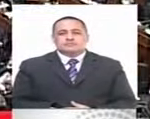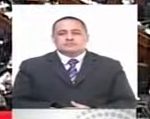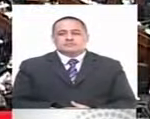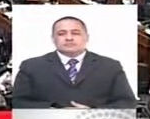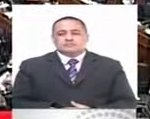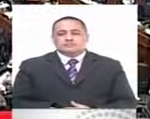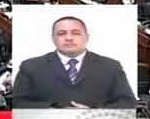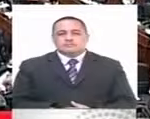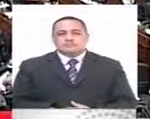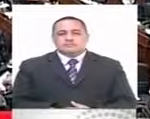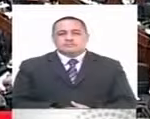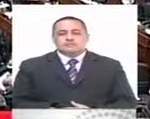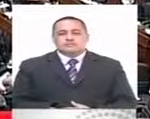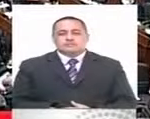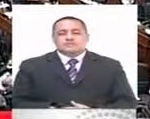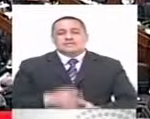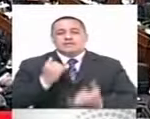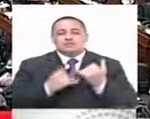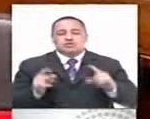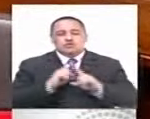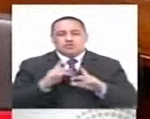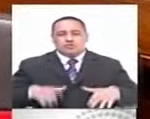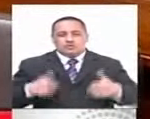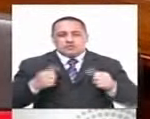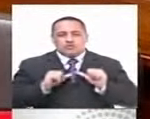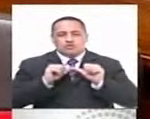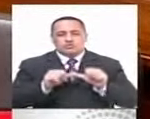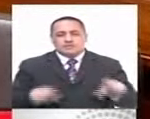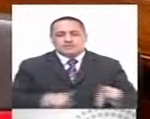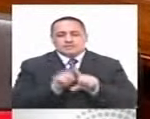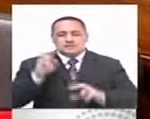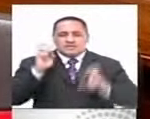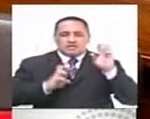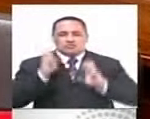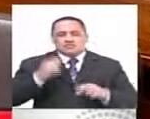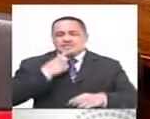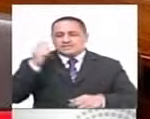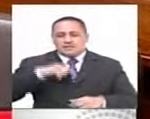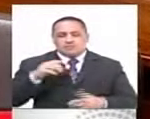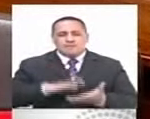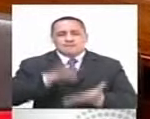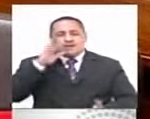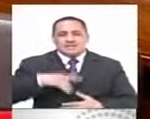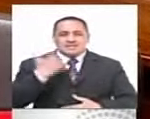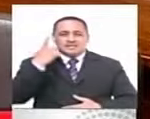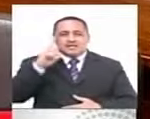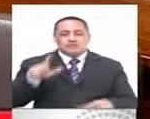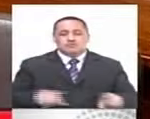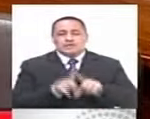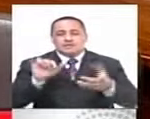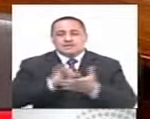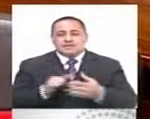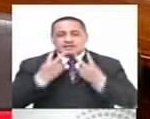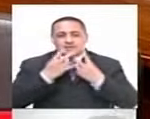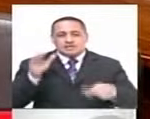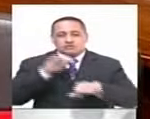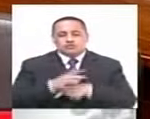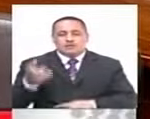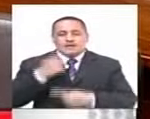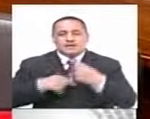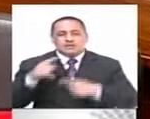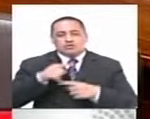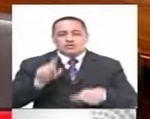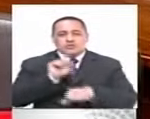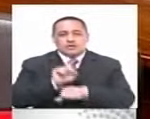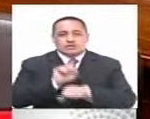30 segundos. Termino. No podemos seguir en esta situación de incertidumbre. Necesitamos mayor liderazgo del Ejecutivo respecto al retorno en